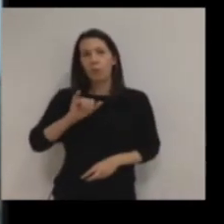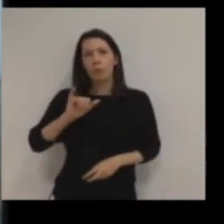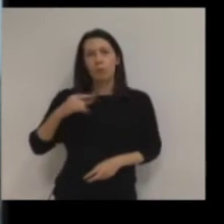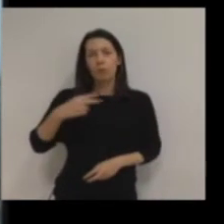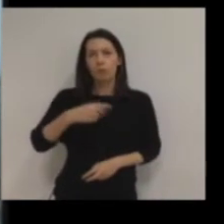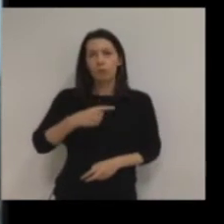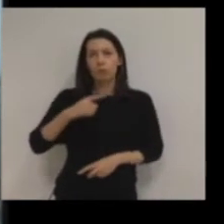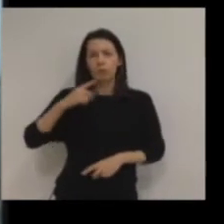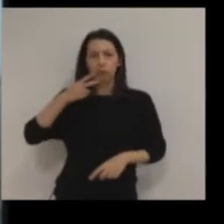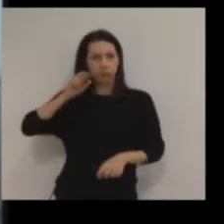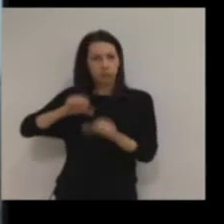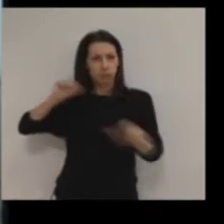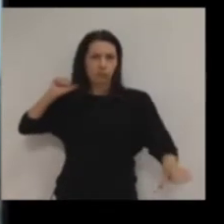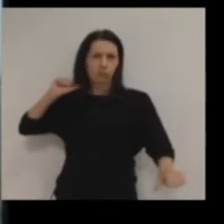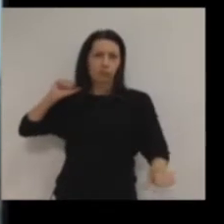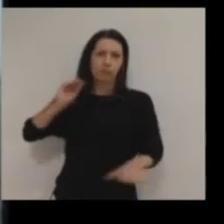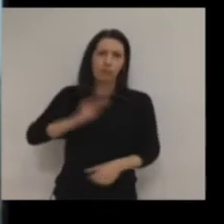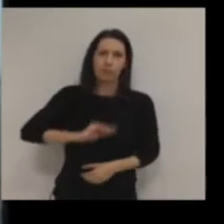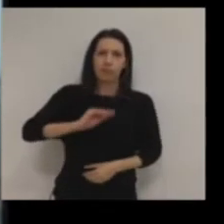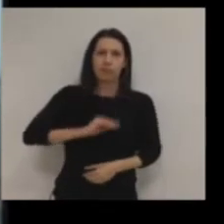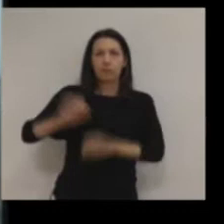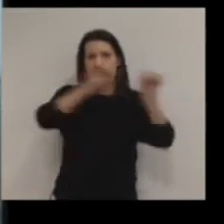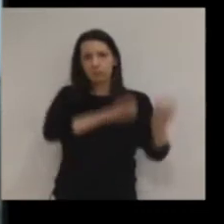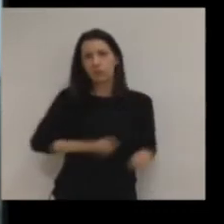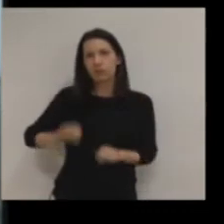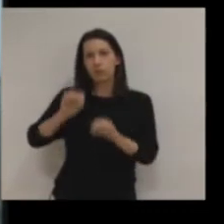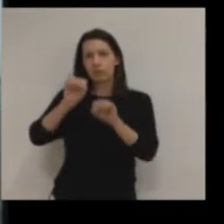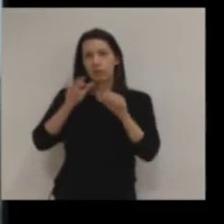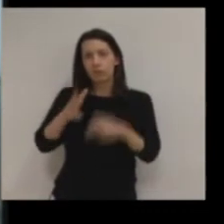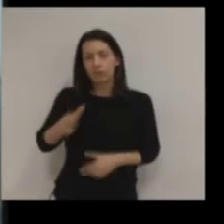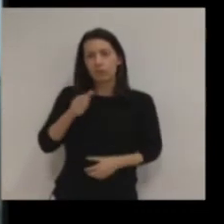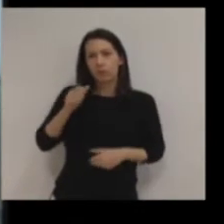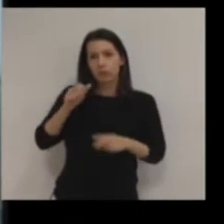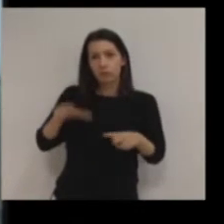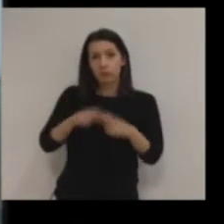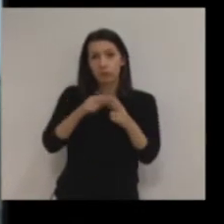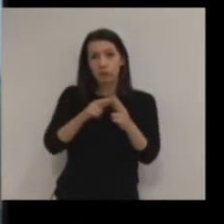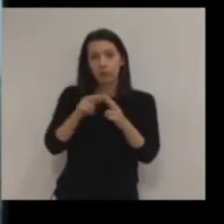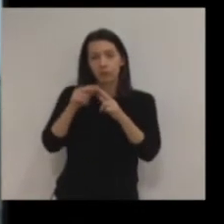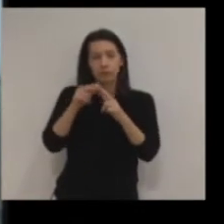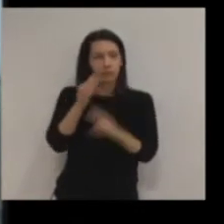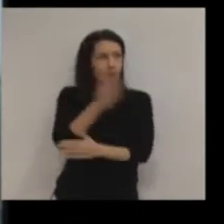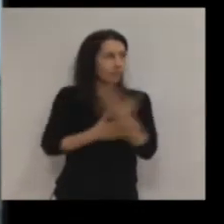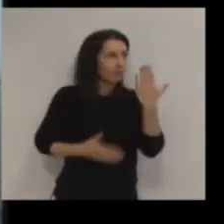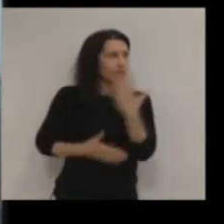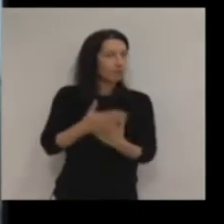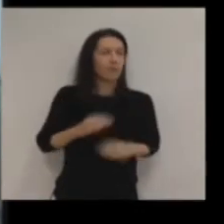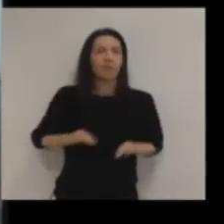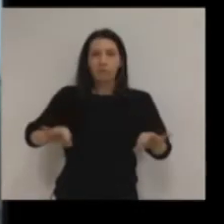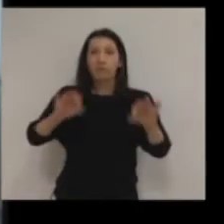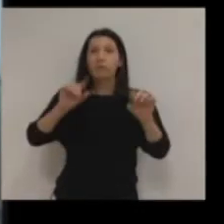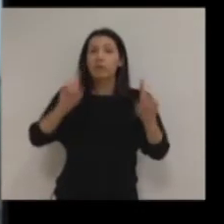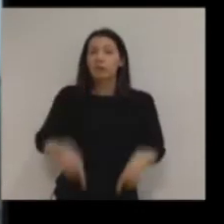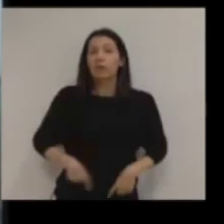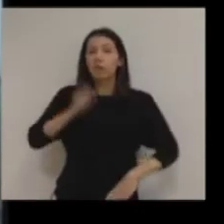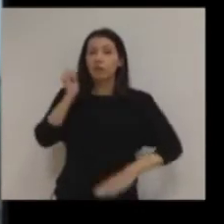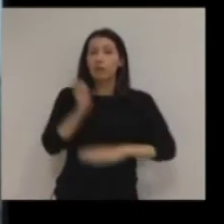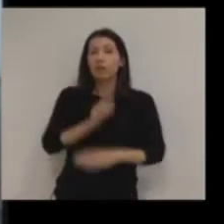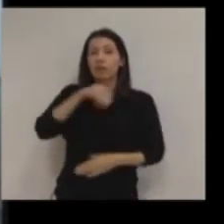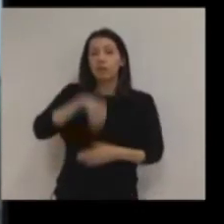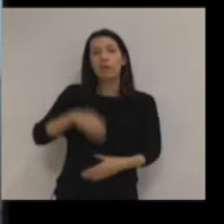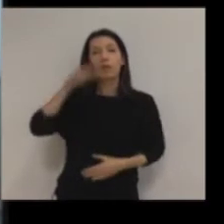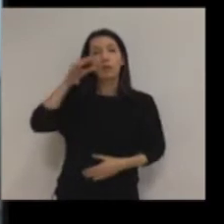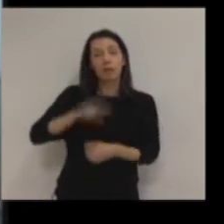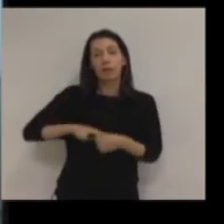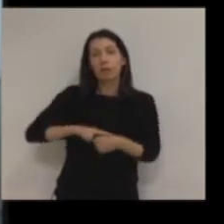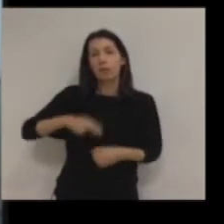trayectoria y gran defensora de los derechos sociales y de la discapacidad en concreto, magistrada de la Audiencia Provincial de Madrid y secretaria,